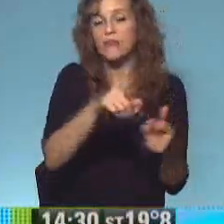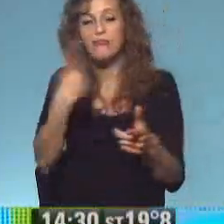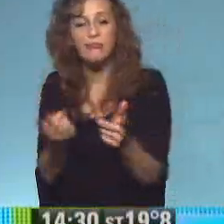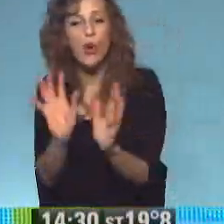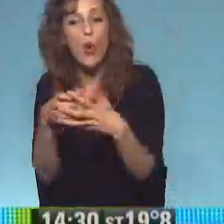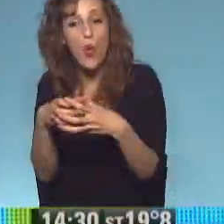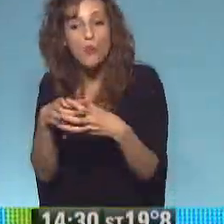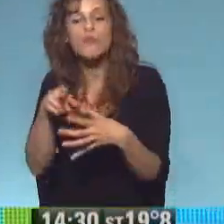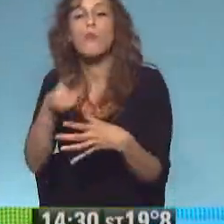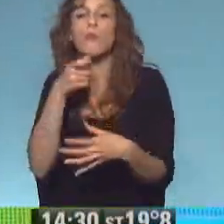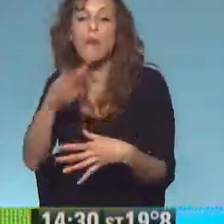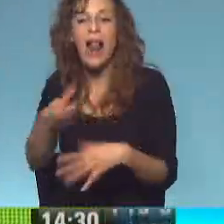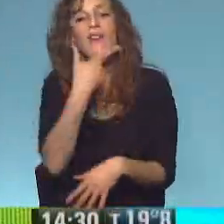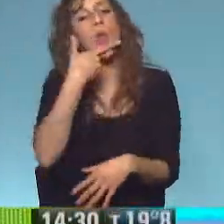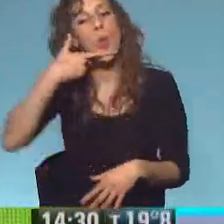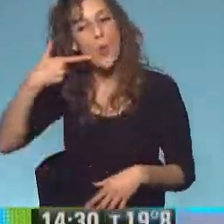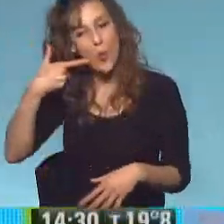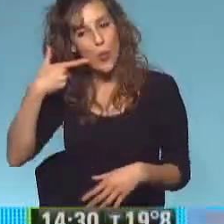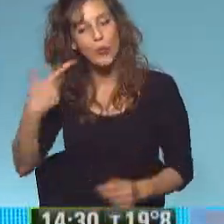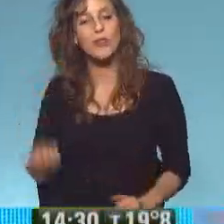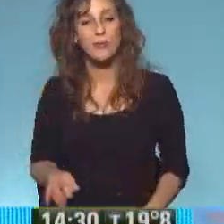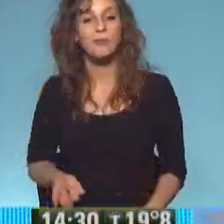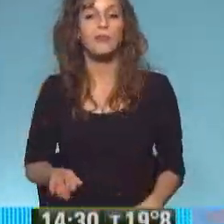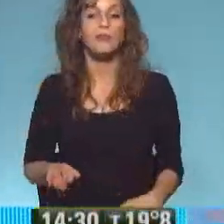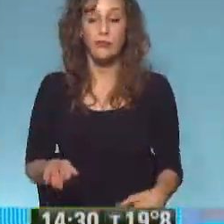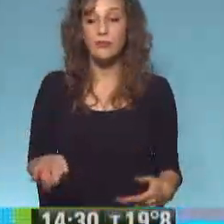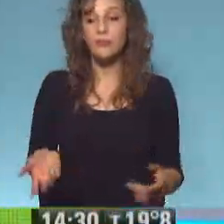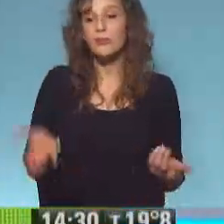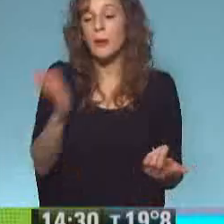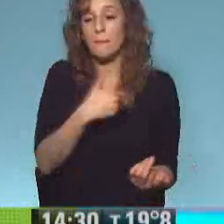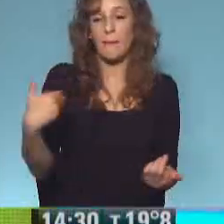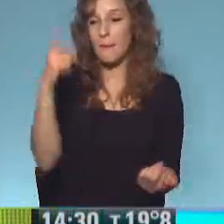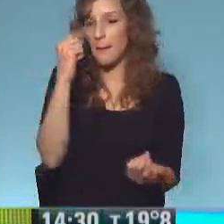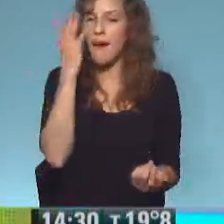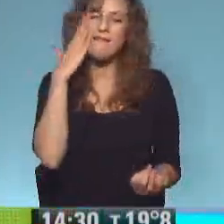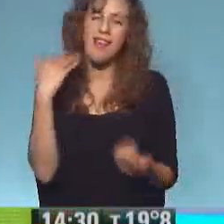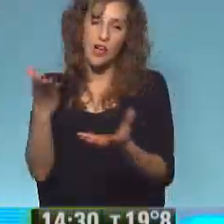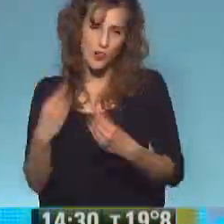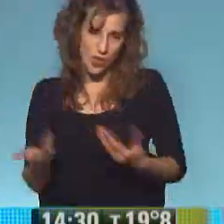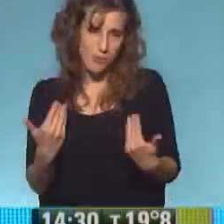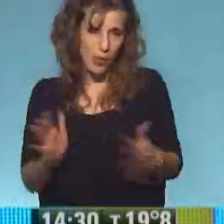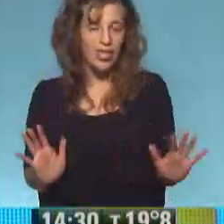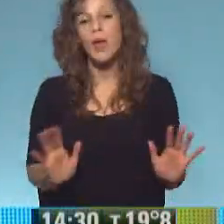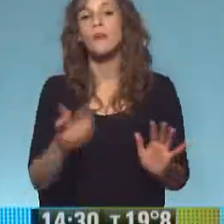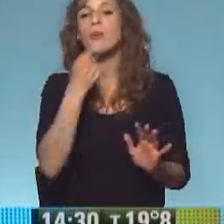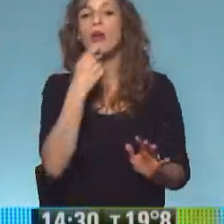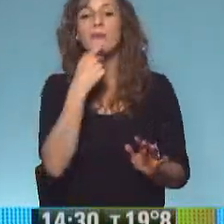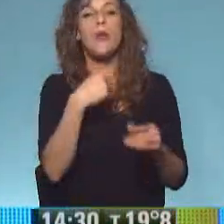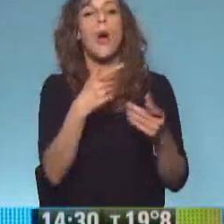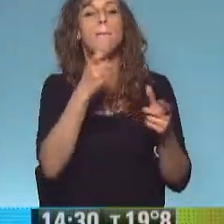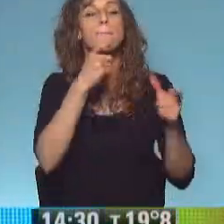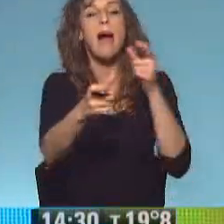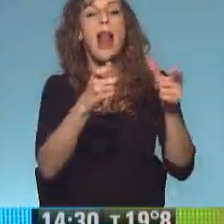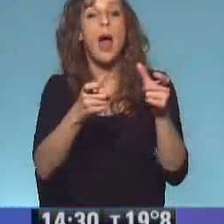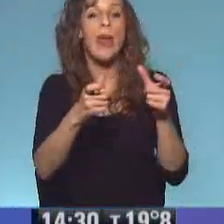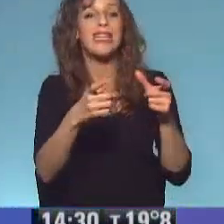lugar que mamá y papá les ayuden, o el hermano mayor canchero que ya sabe todo, sí. Pone salado, dulce, una rayita y palabras